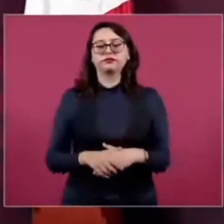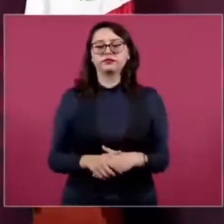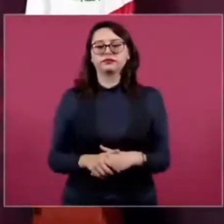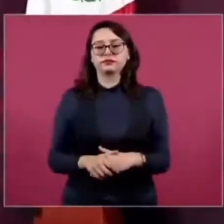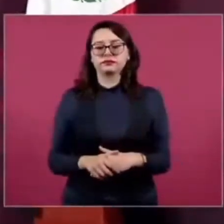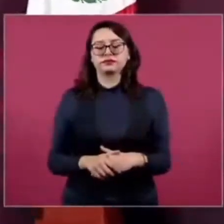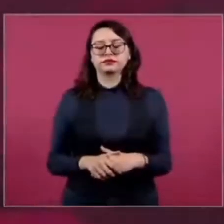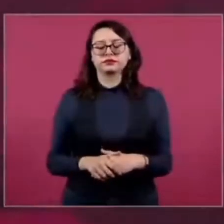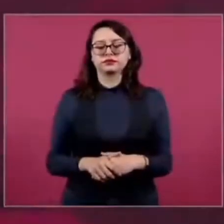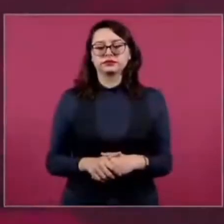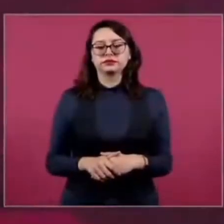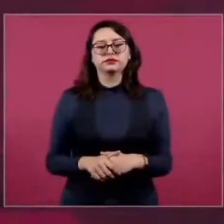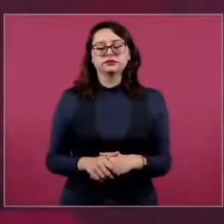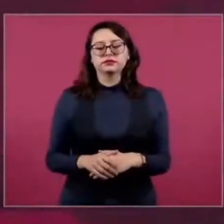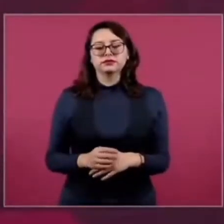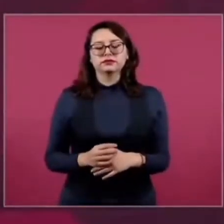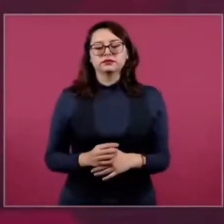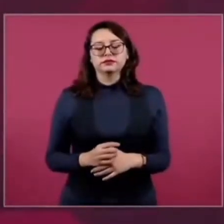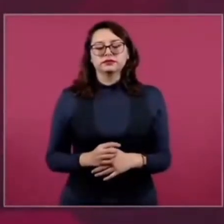en Estados Unidos.